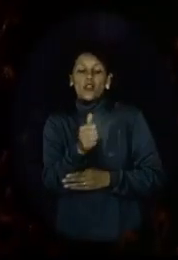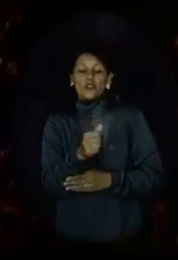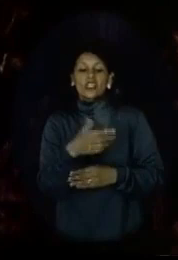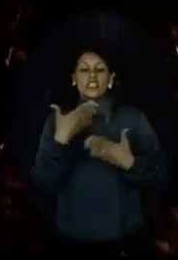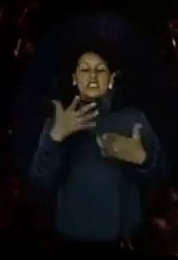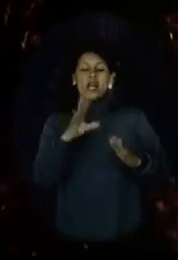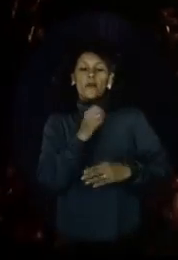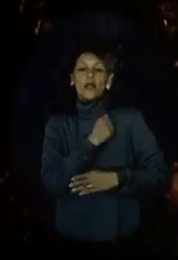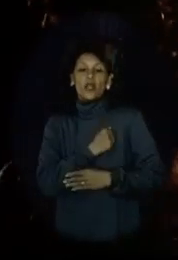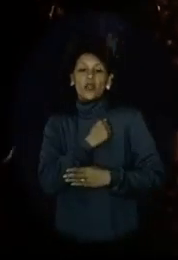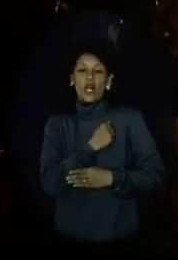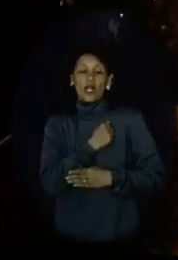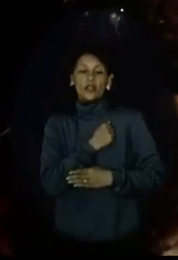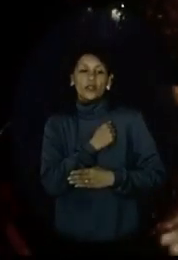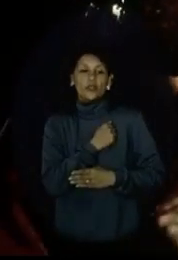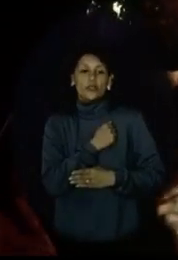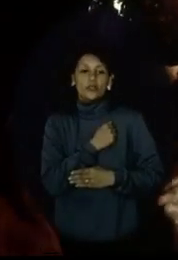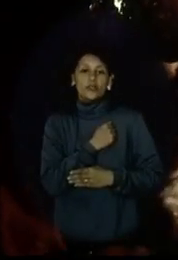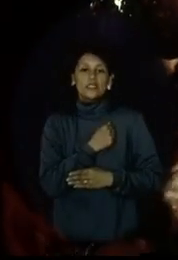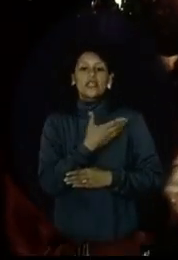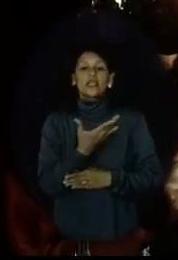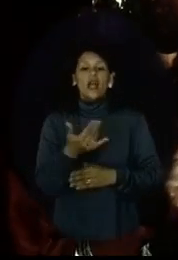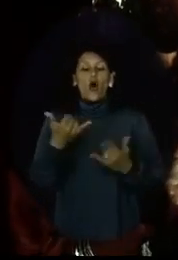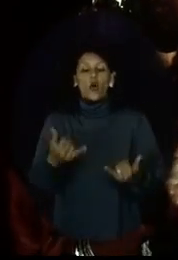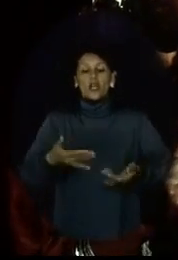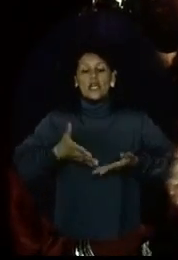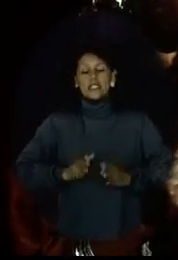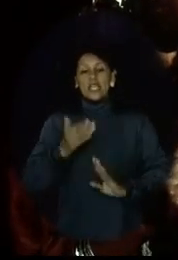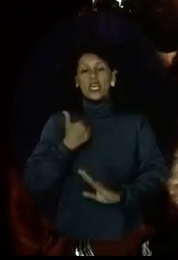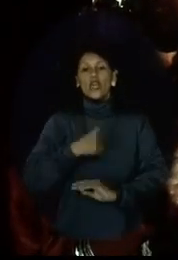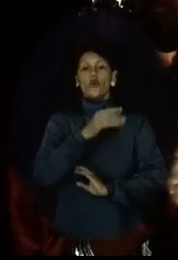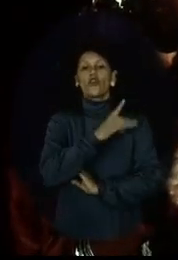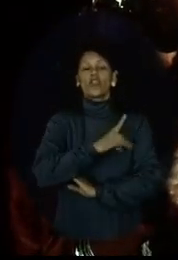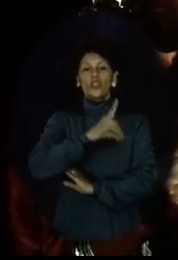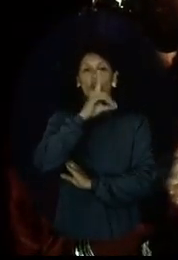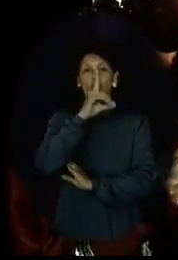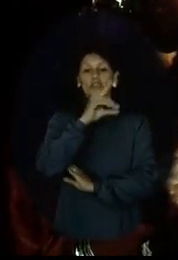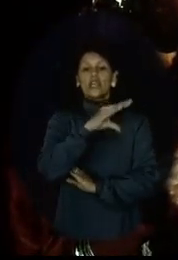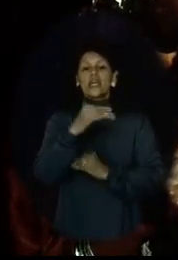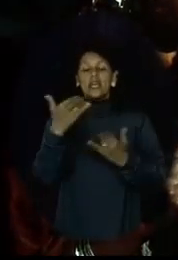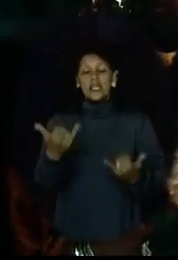tus pecados han sido perdonados, que eres un hijo de Dios